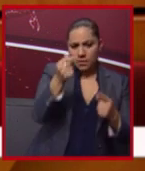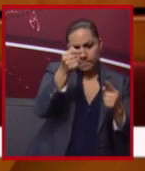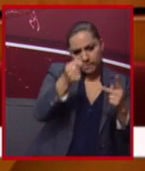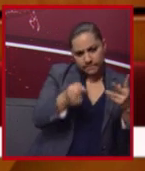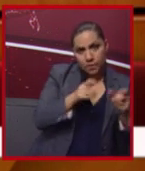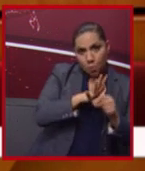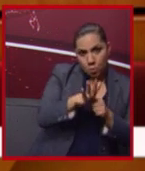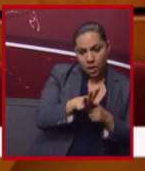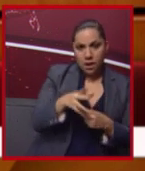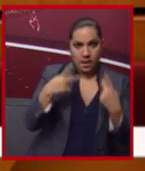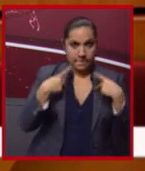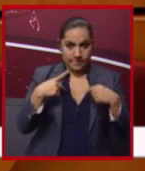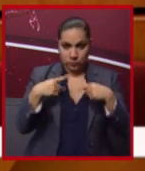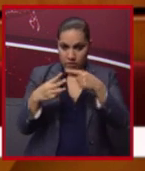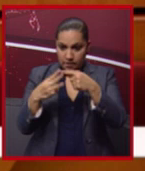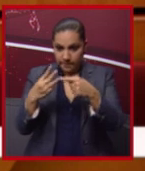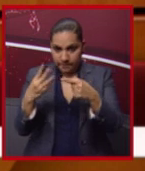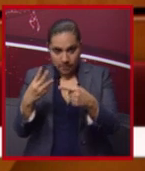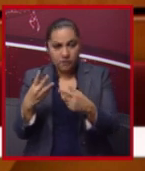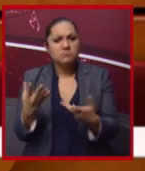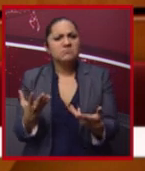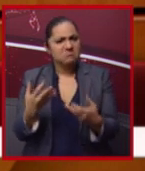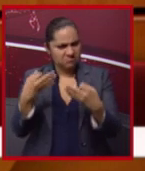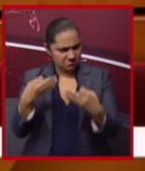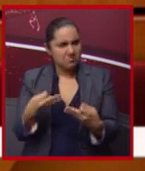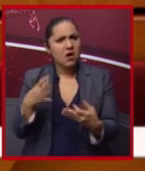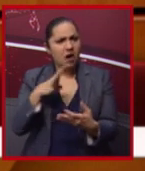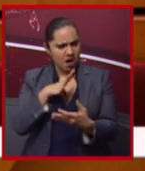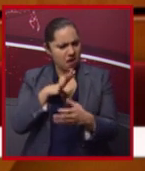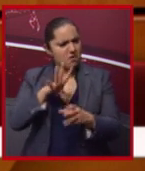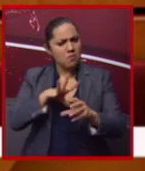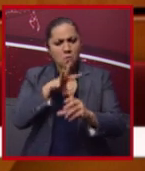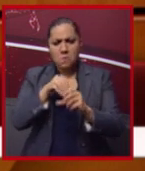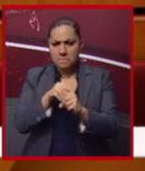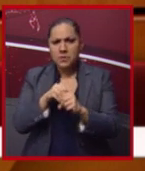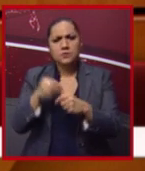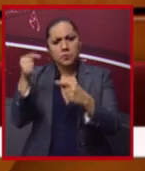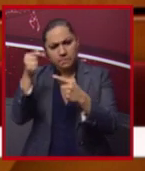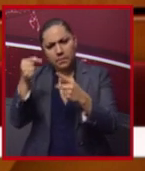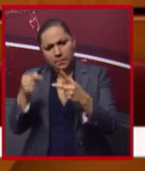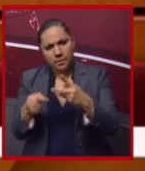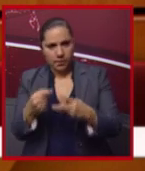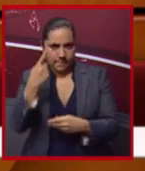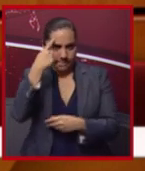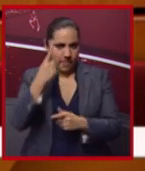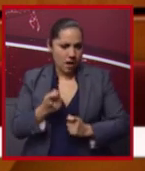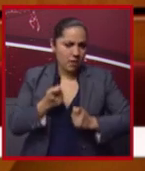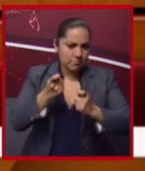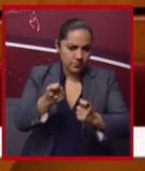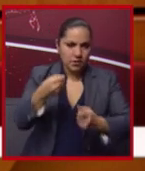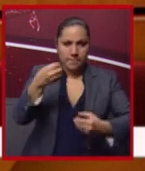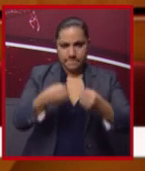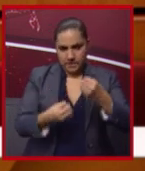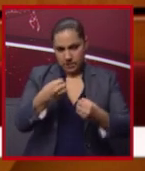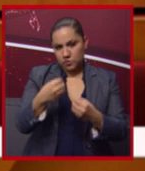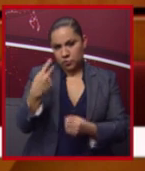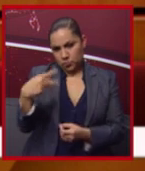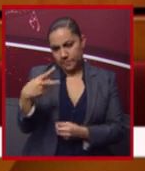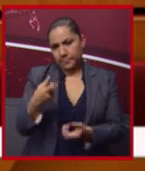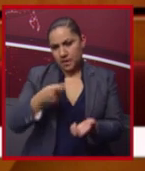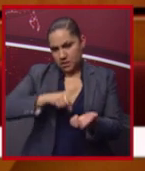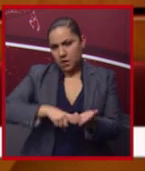elegidos por este Senado de la República, tal y como lo mandata la Constitución. Por